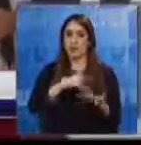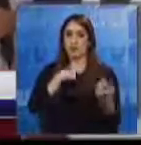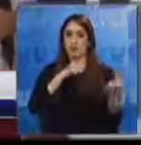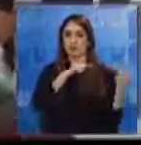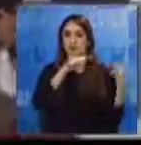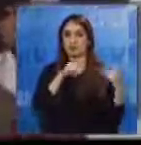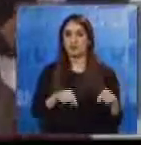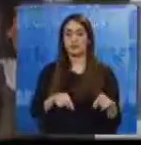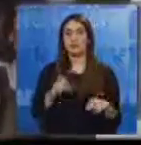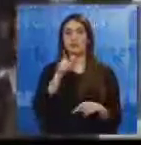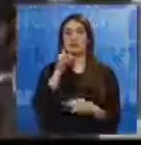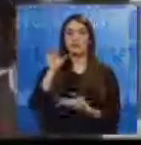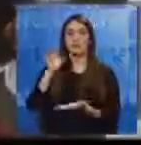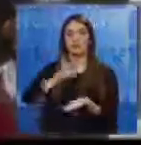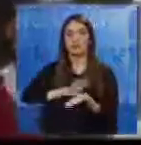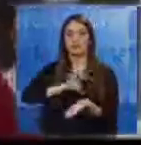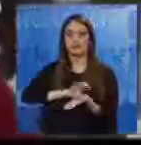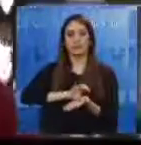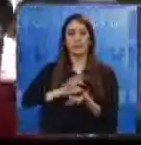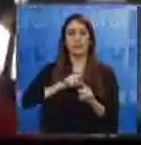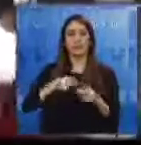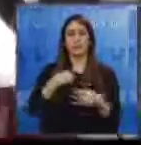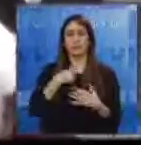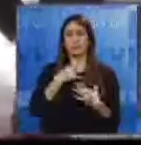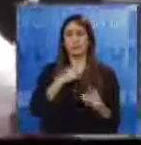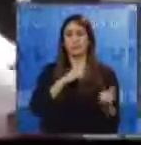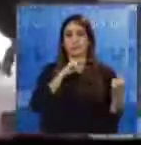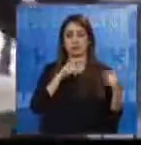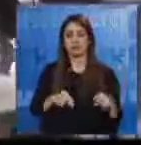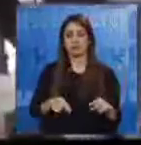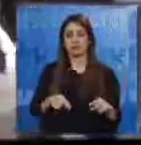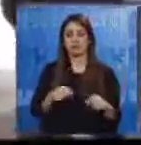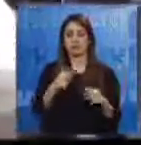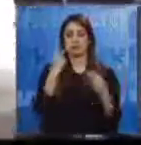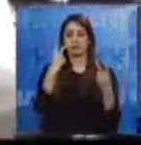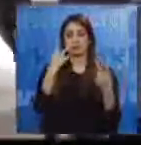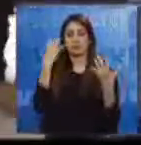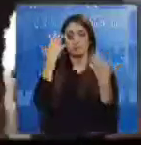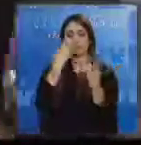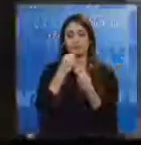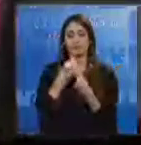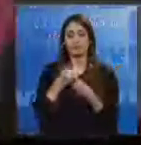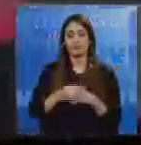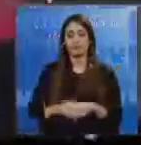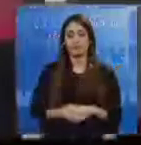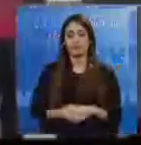cuál será el candidato, pero con gusto venimos y parece que para mí ha sido muy bonito donde nos encontramos.